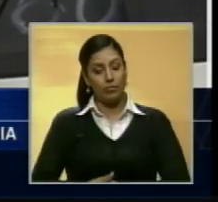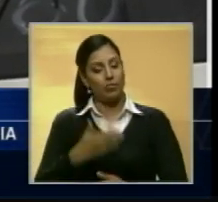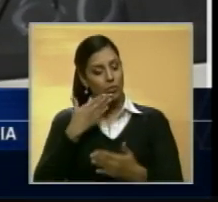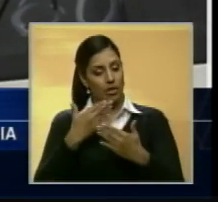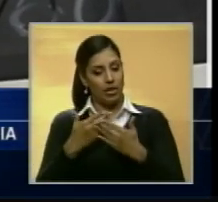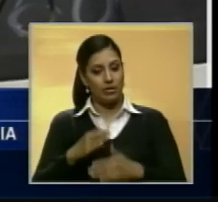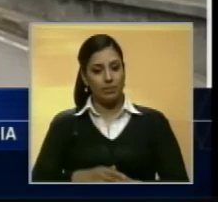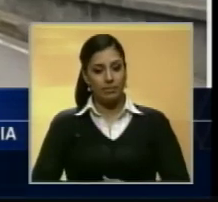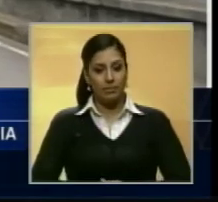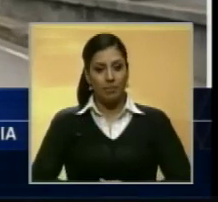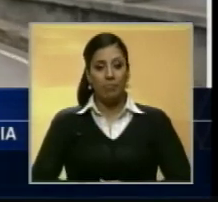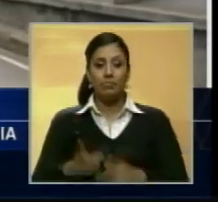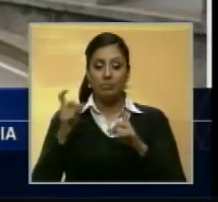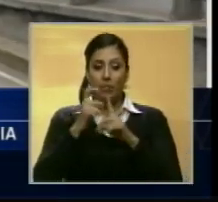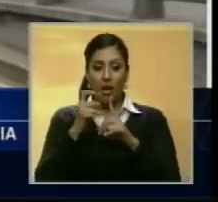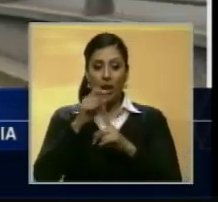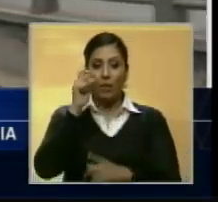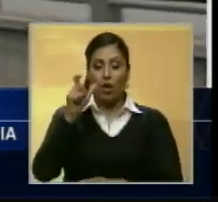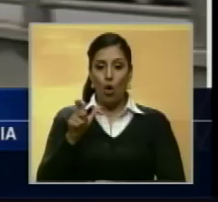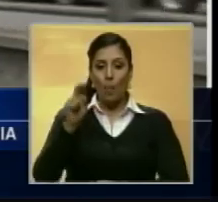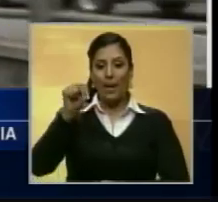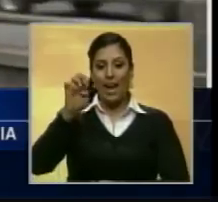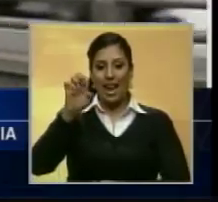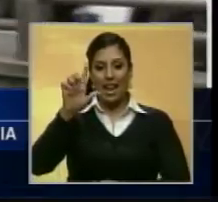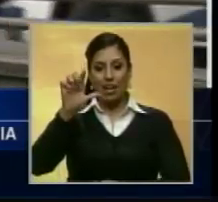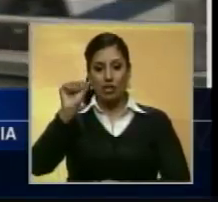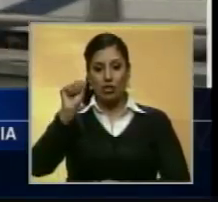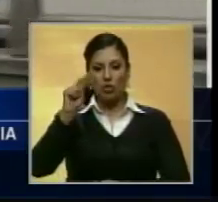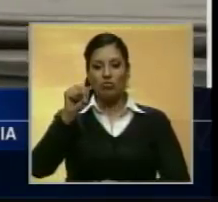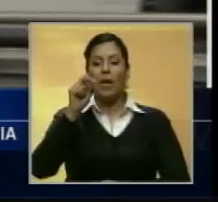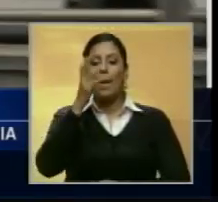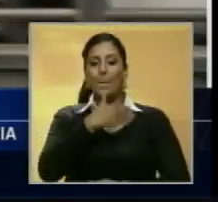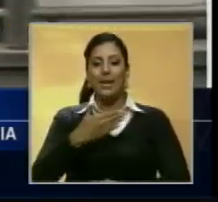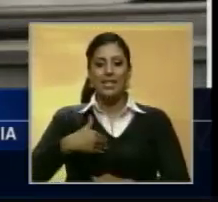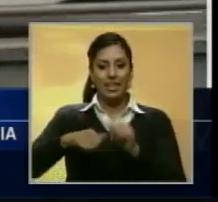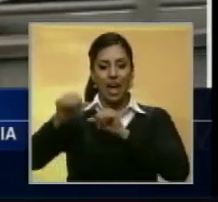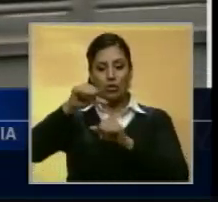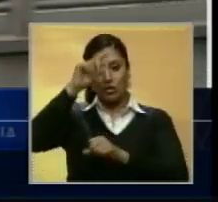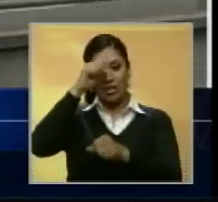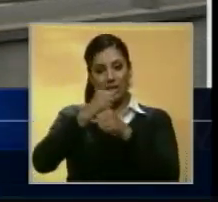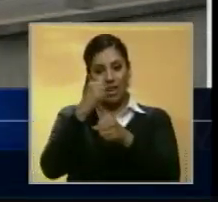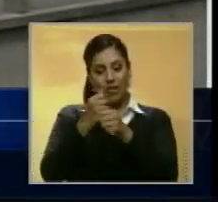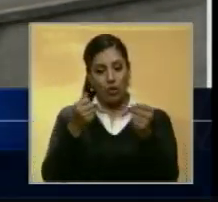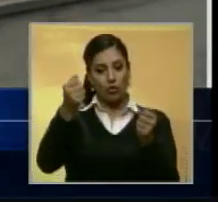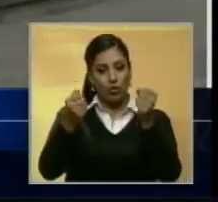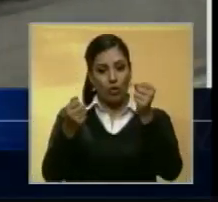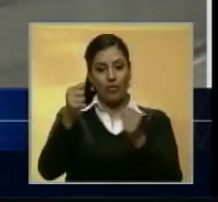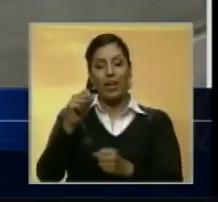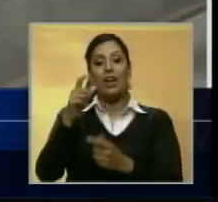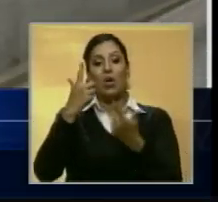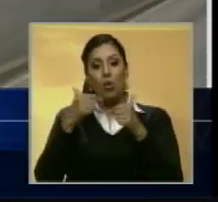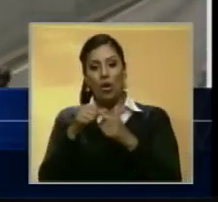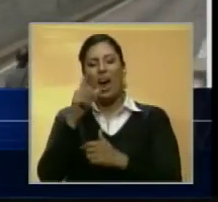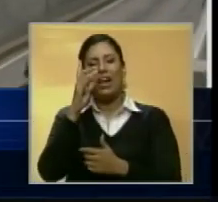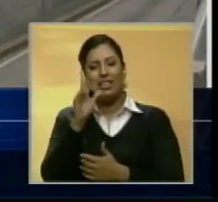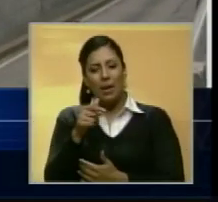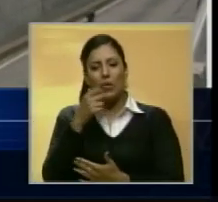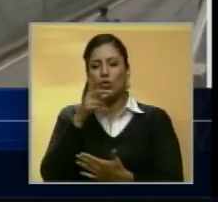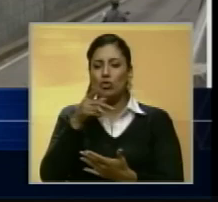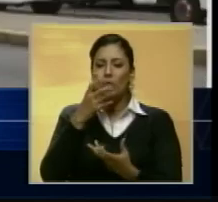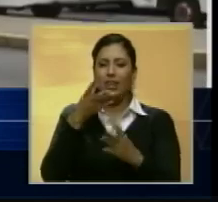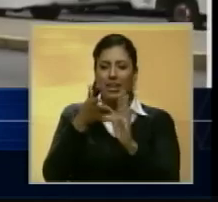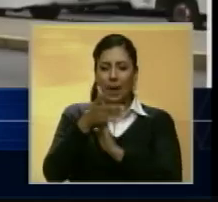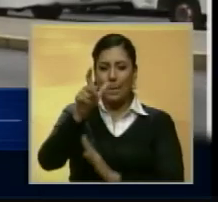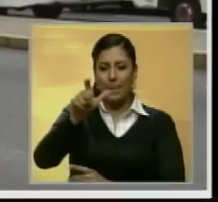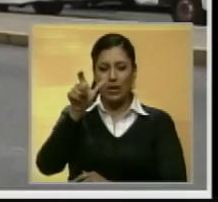gracias. Palabras del señor Nelson Vivas, presidente de la Asociación Civil de Conductores de la India. Por supuesto, es importante mencionar,